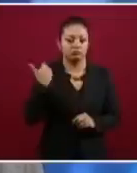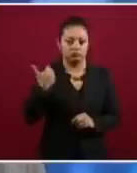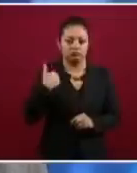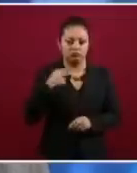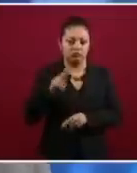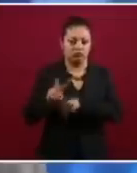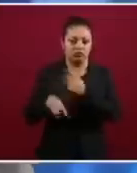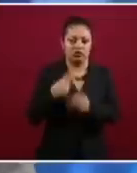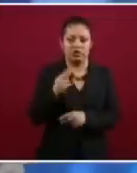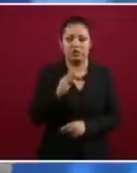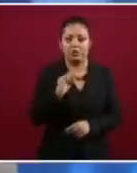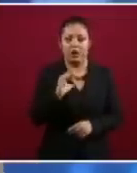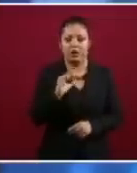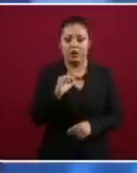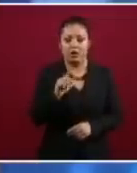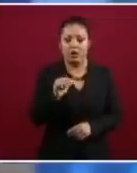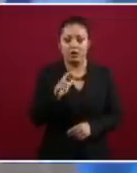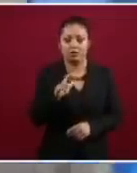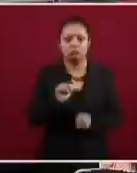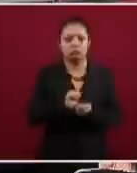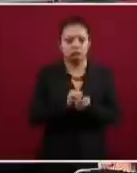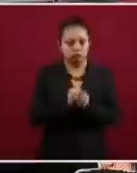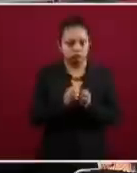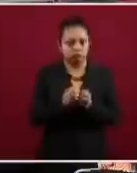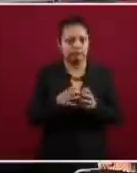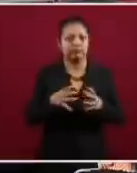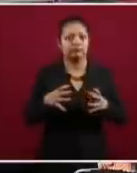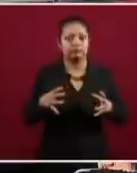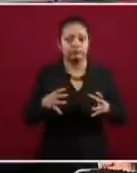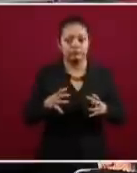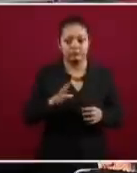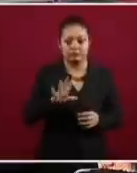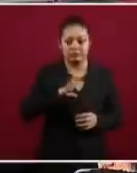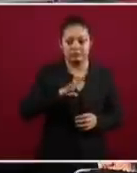Bacalar, está creciendo Bacalar, está abajo.